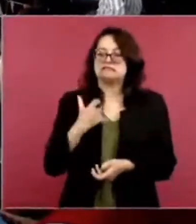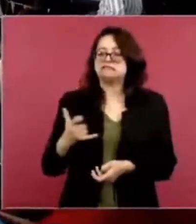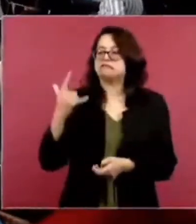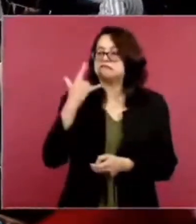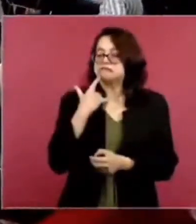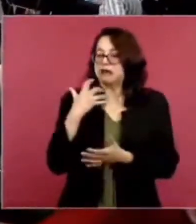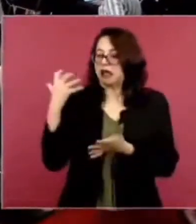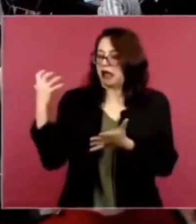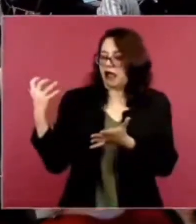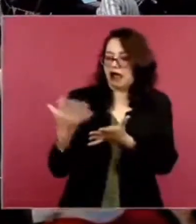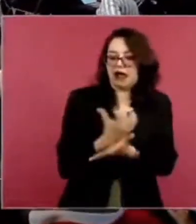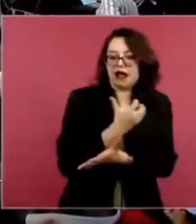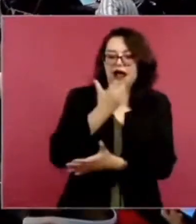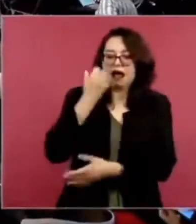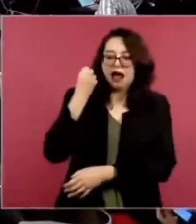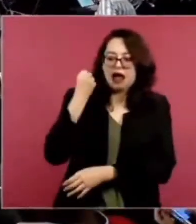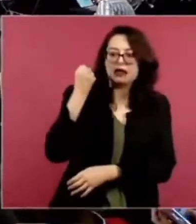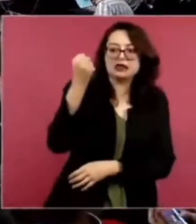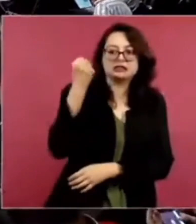lo